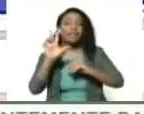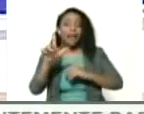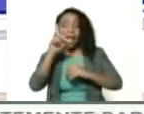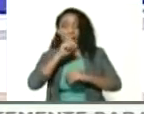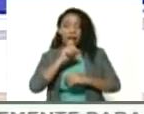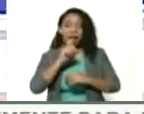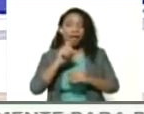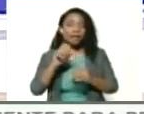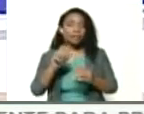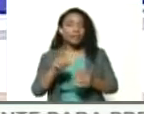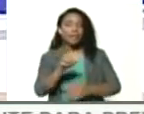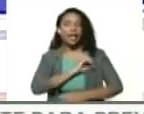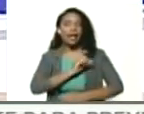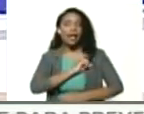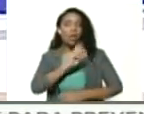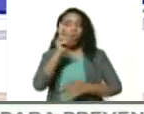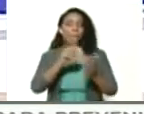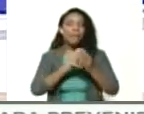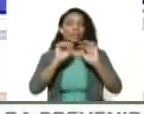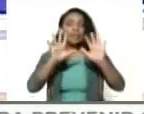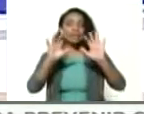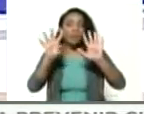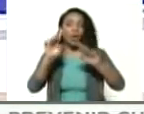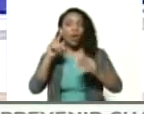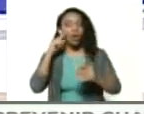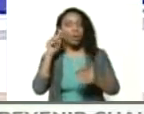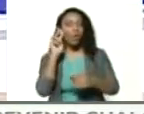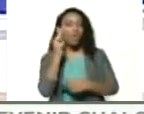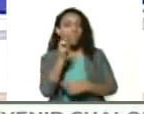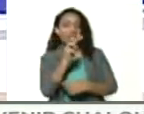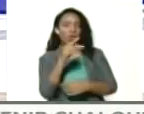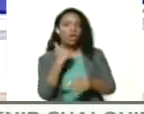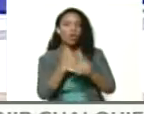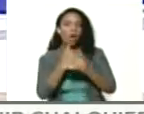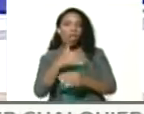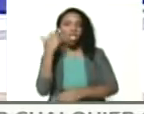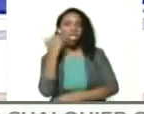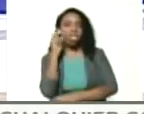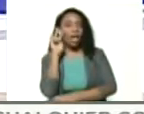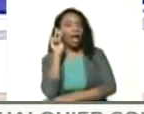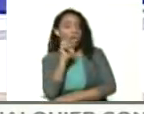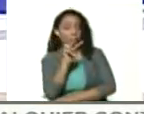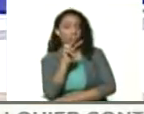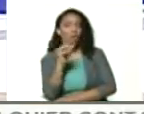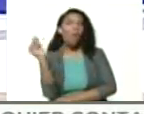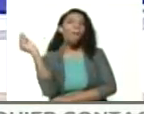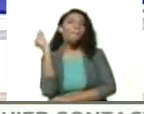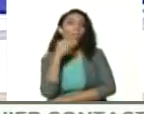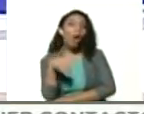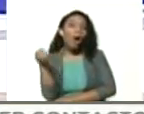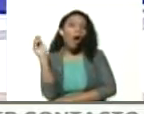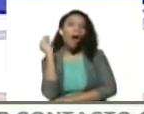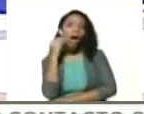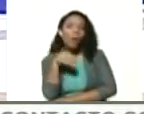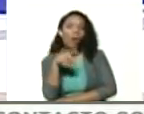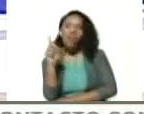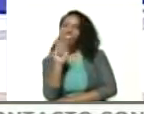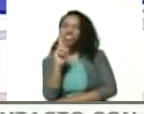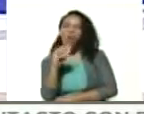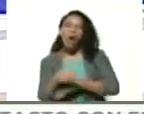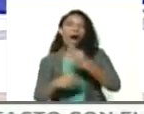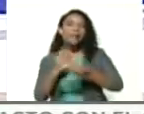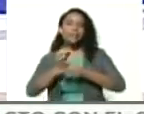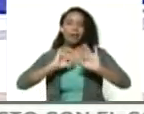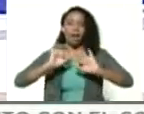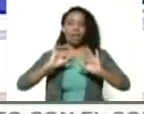de 2019, como comedia. Lo que hemos visto, una comedia con un bufón, un bobolongo, que no le llega ni por